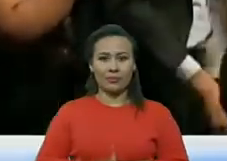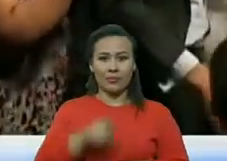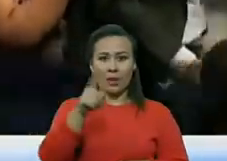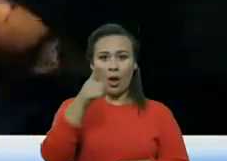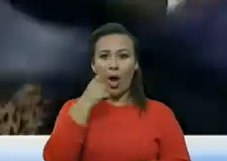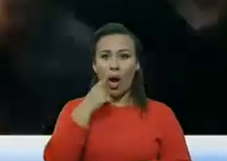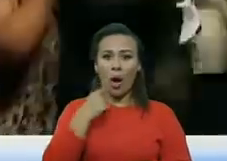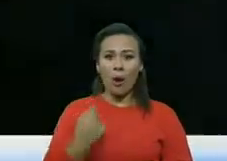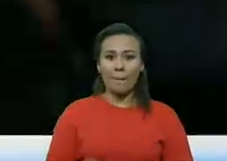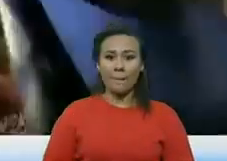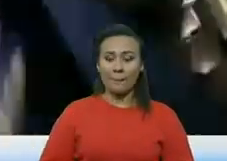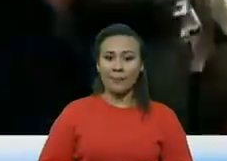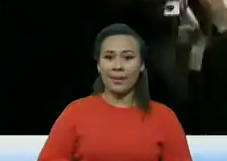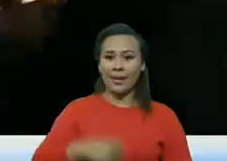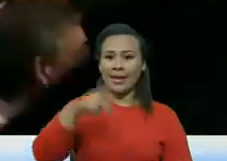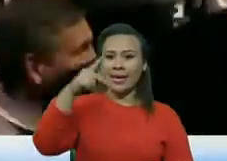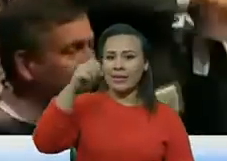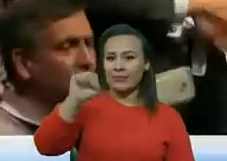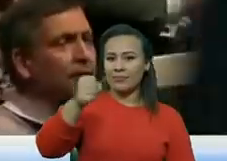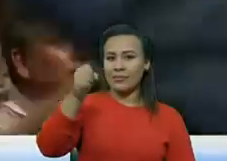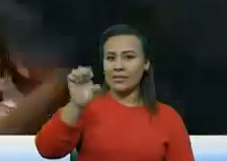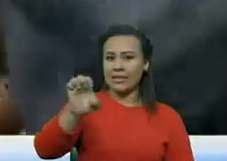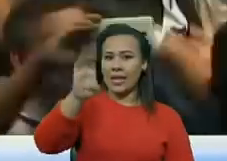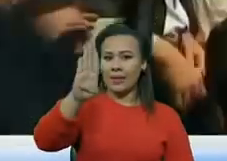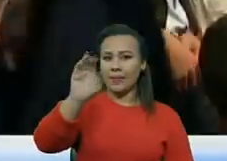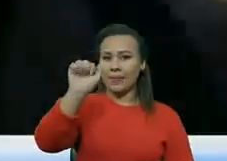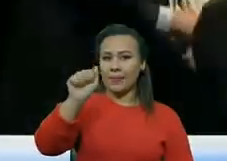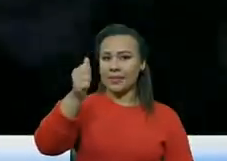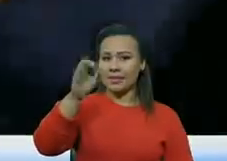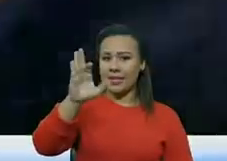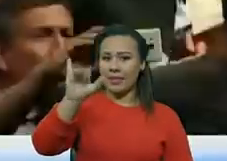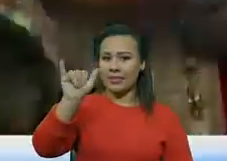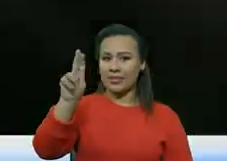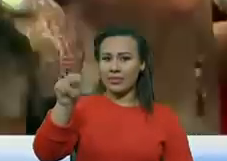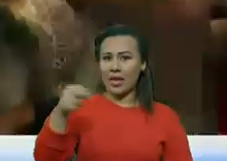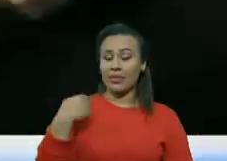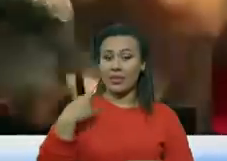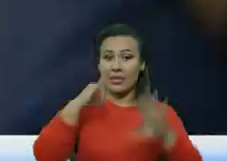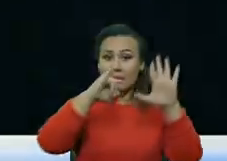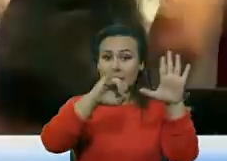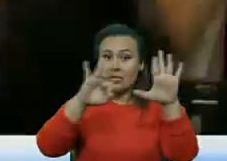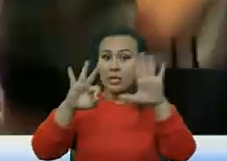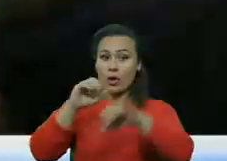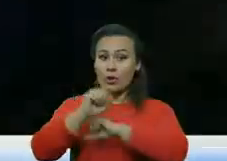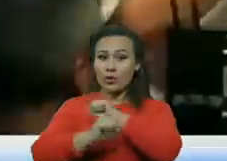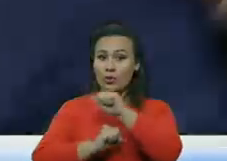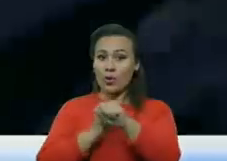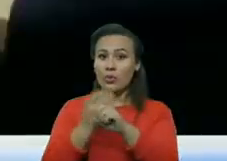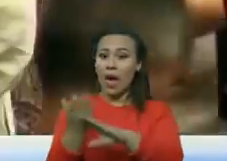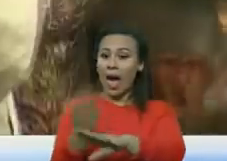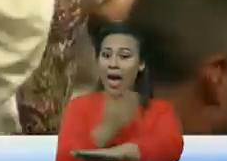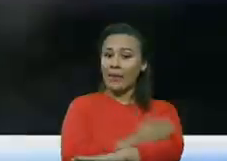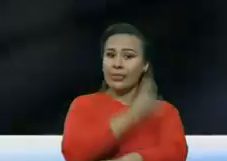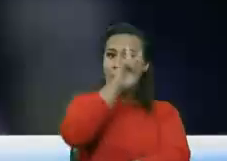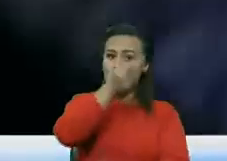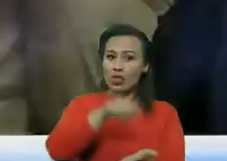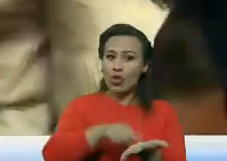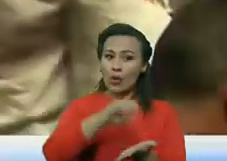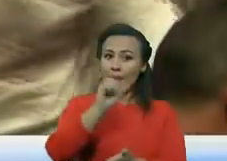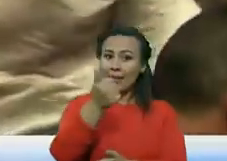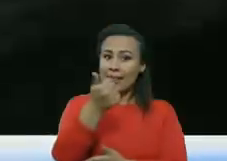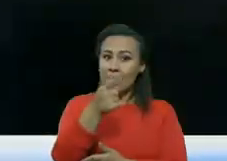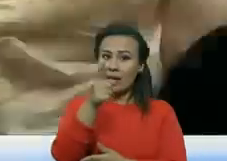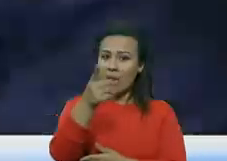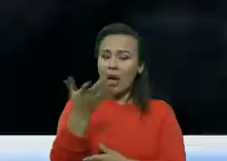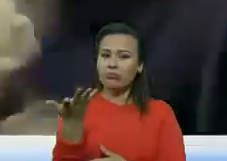Sebastián Piñera, electo el domingo presidente de Chile, tiene 68 años y en 2010 se había convertido en el primer hombre en llevar